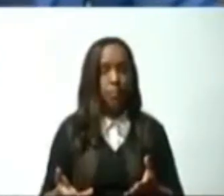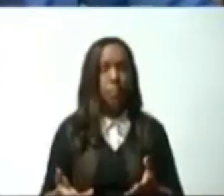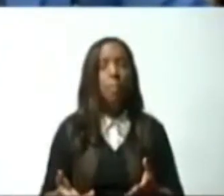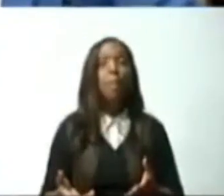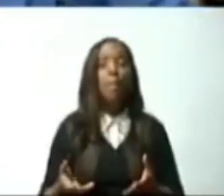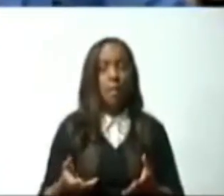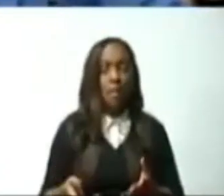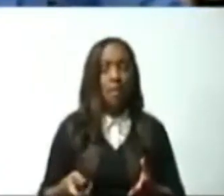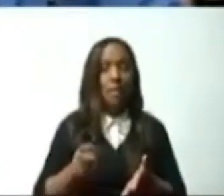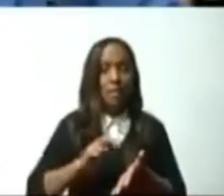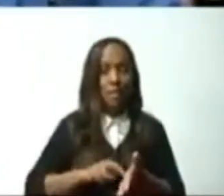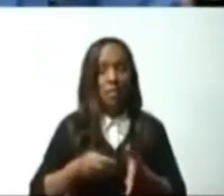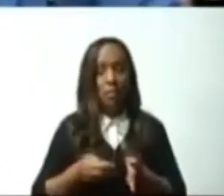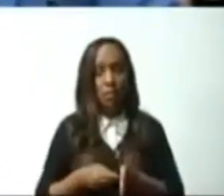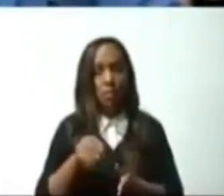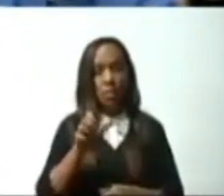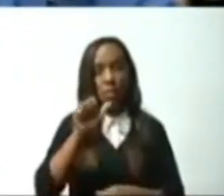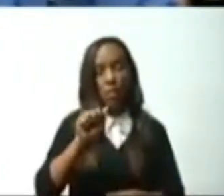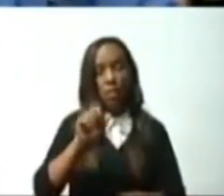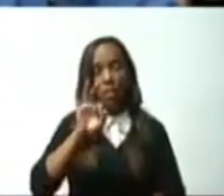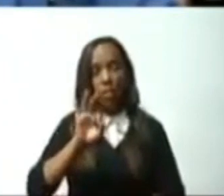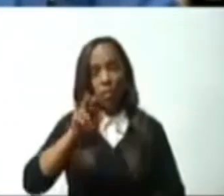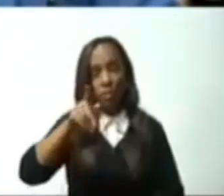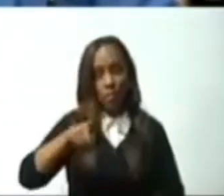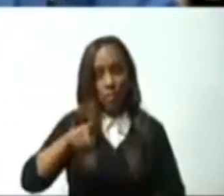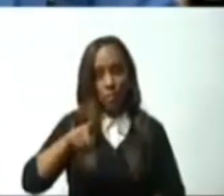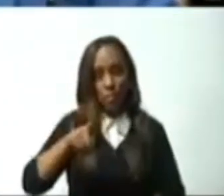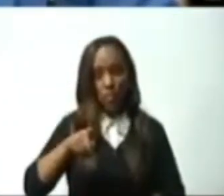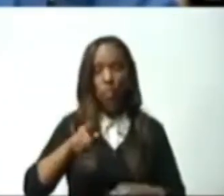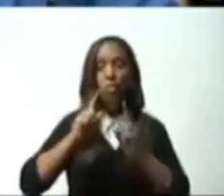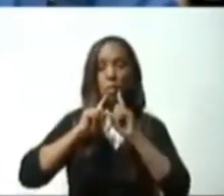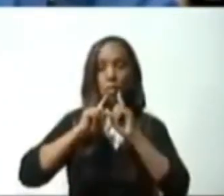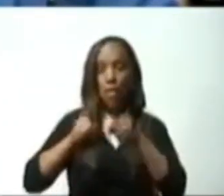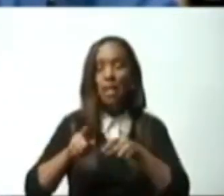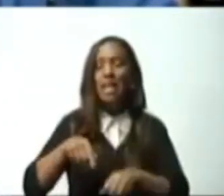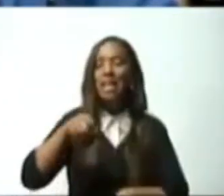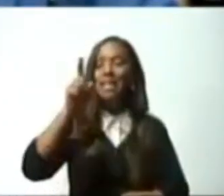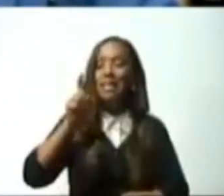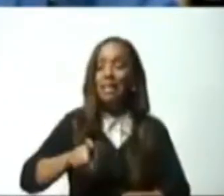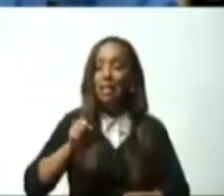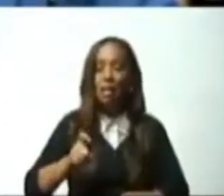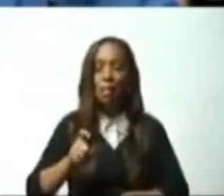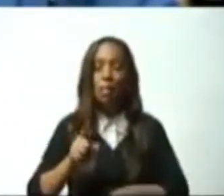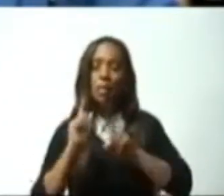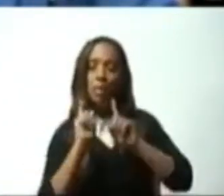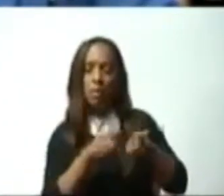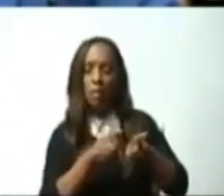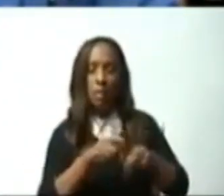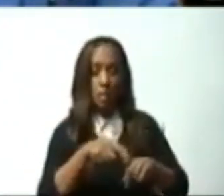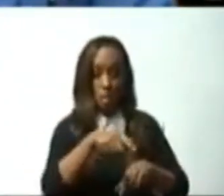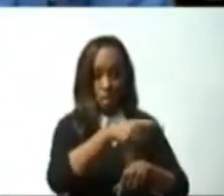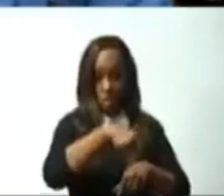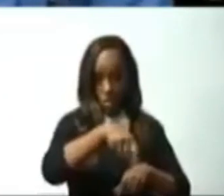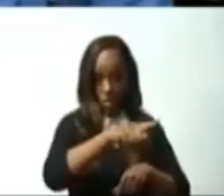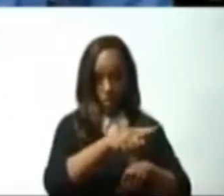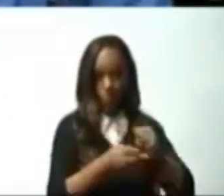al orden, a la regularización, a las administradoras de fondos de pensiones. El tribunal dijo